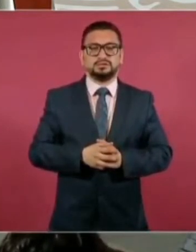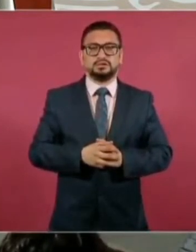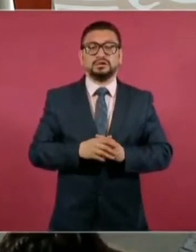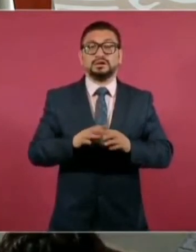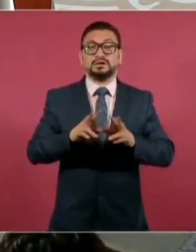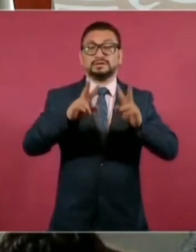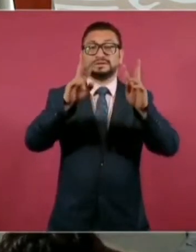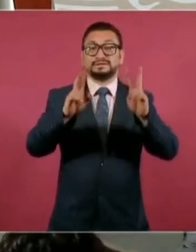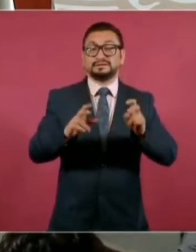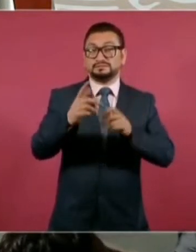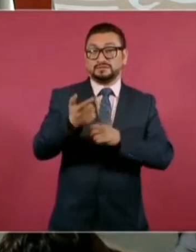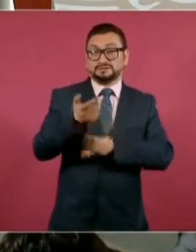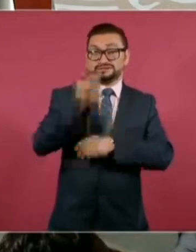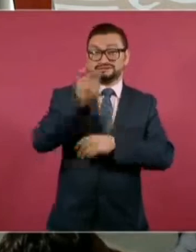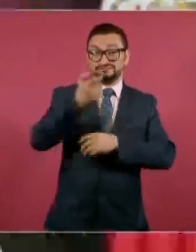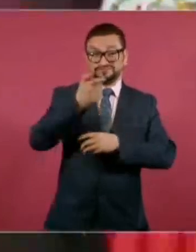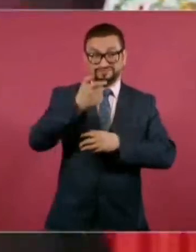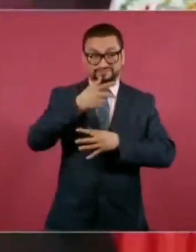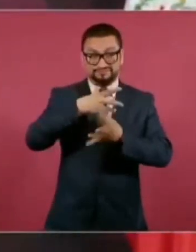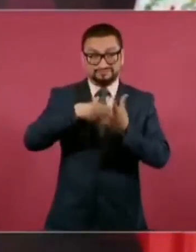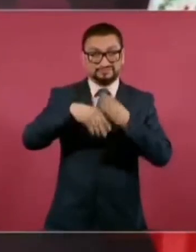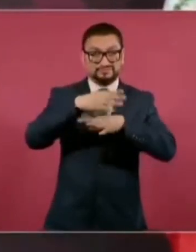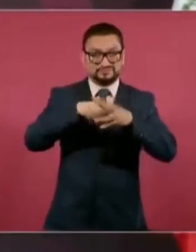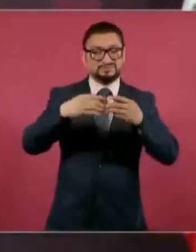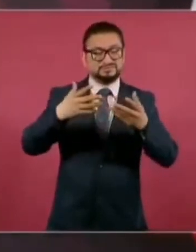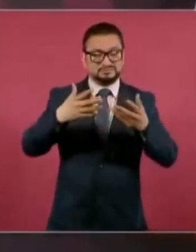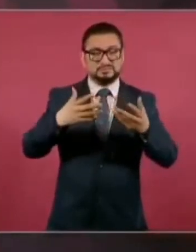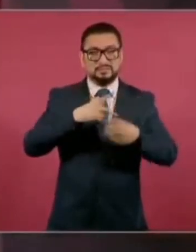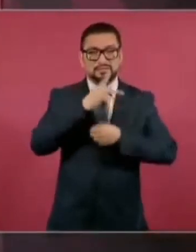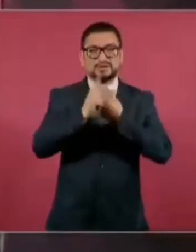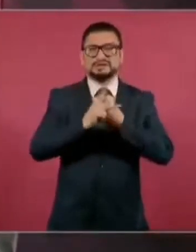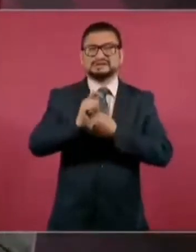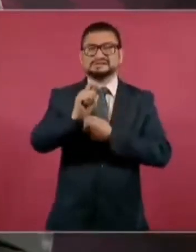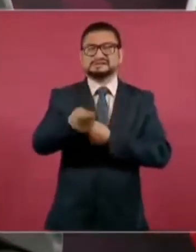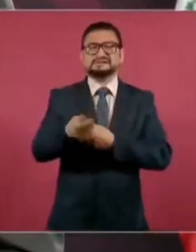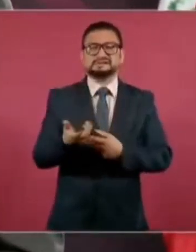macroeconomía, lo que significa